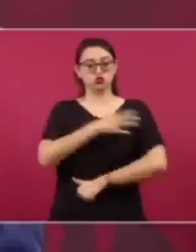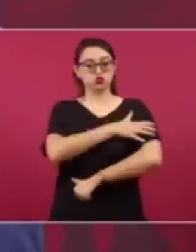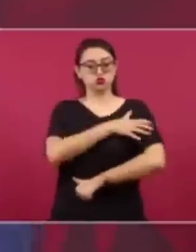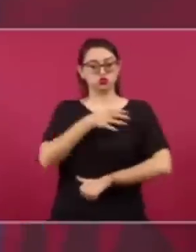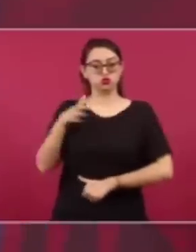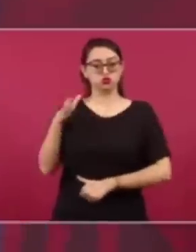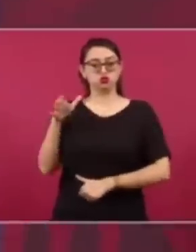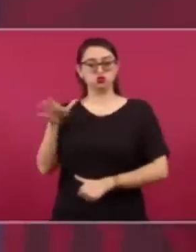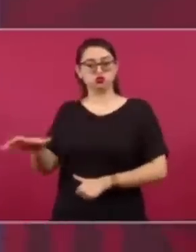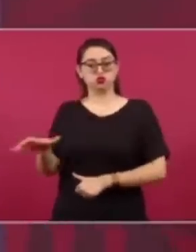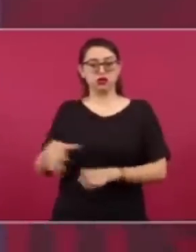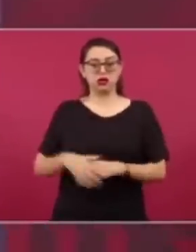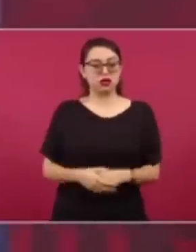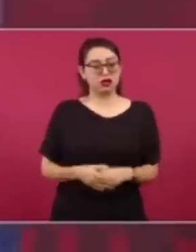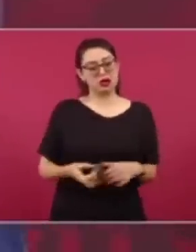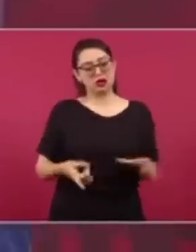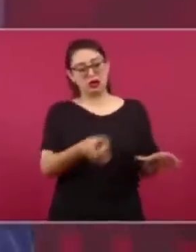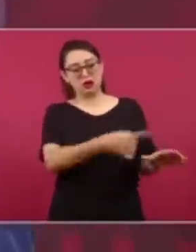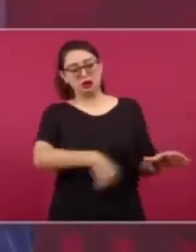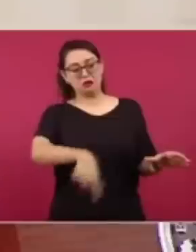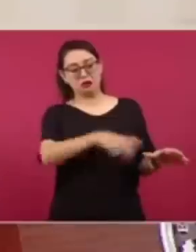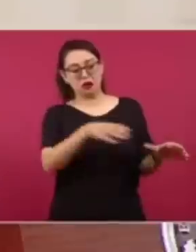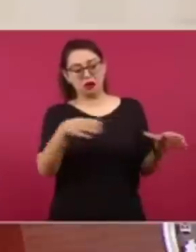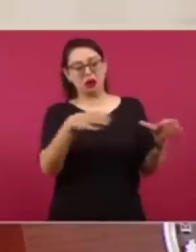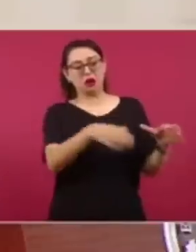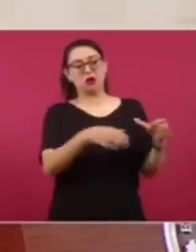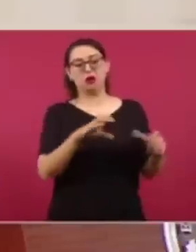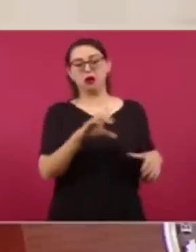y tienen el respaldo de Claudio González